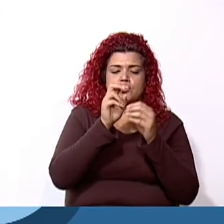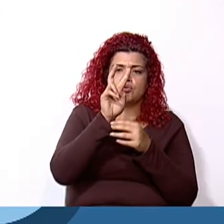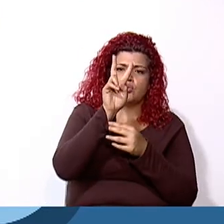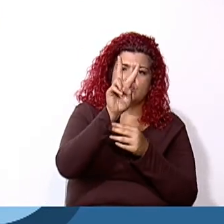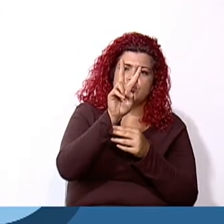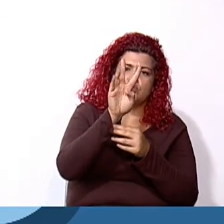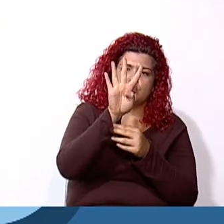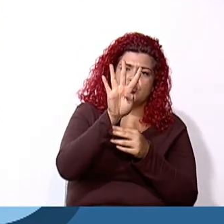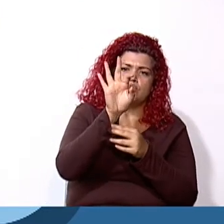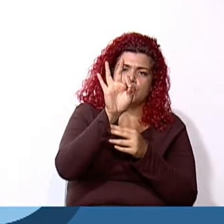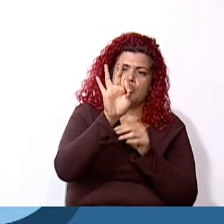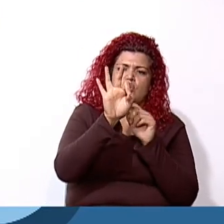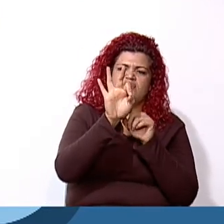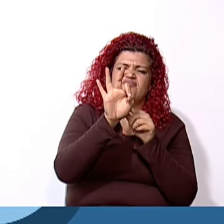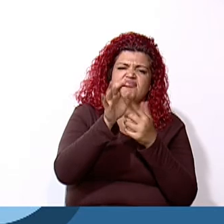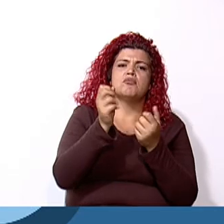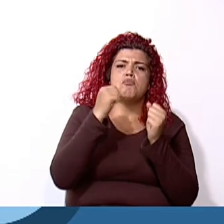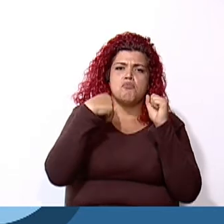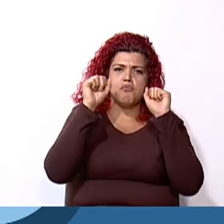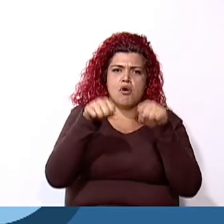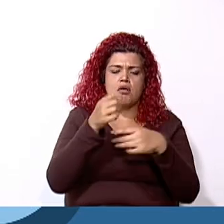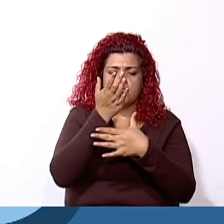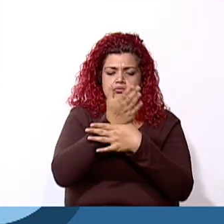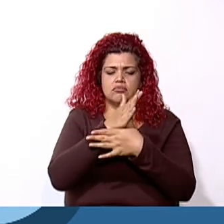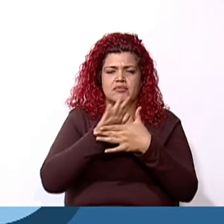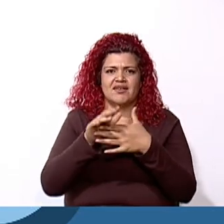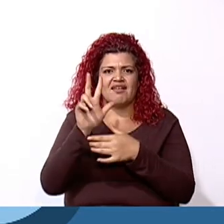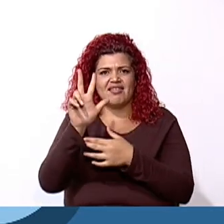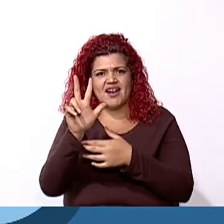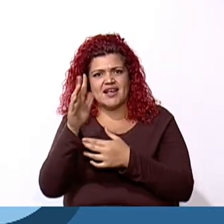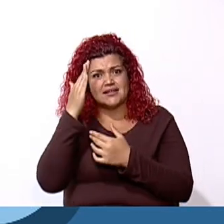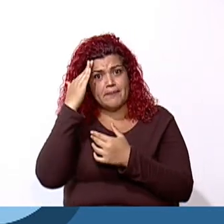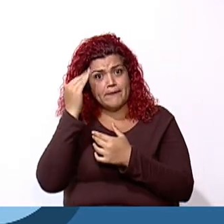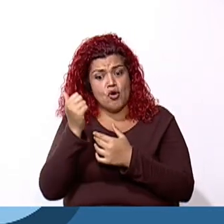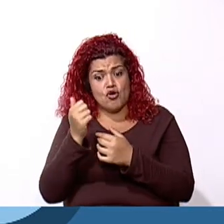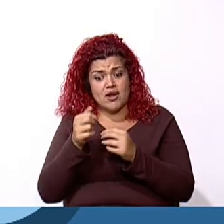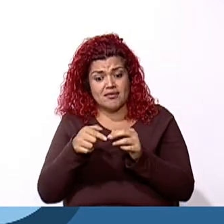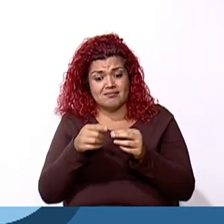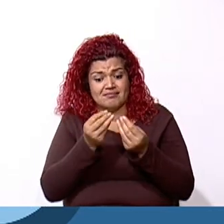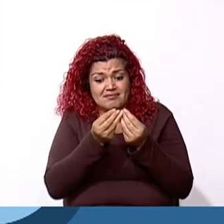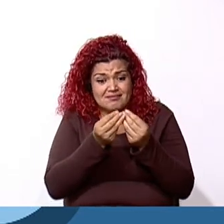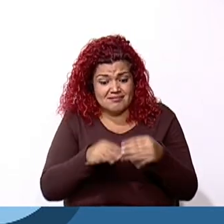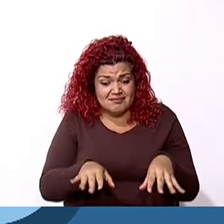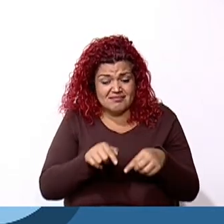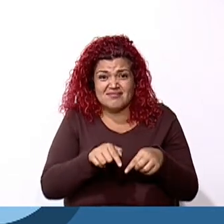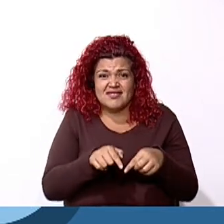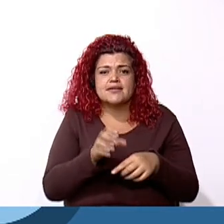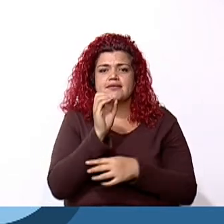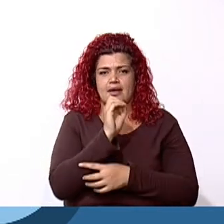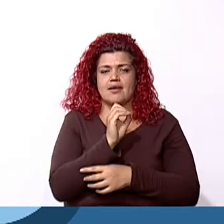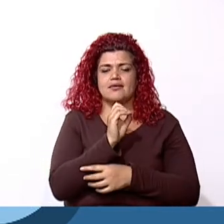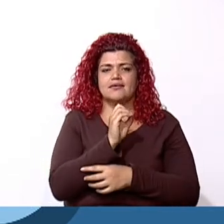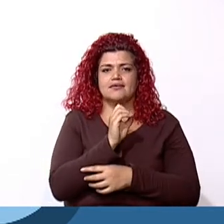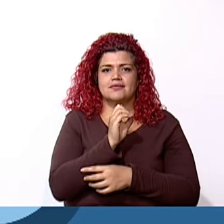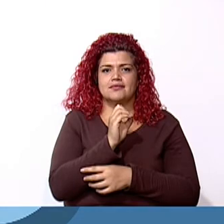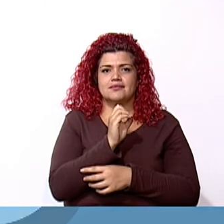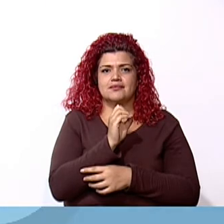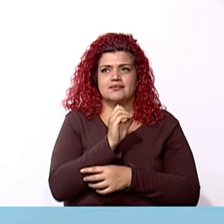249 es divisible entre 3 porque el residuo es 0.